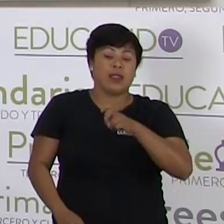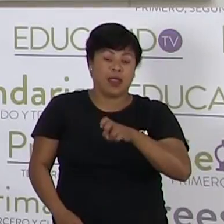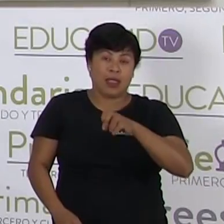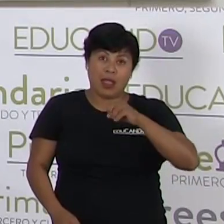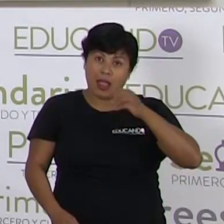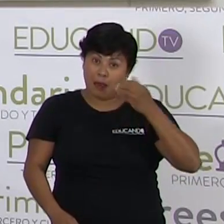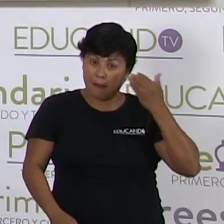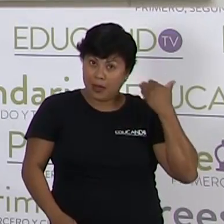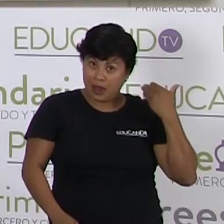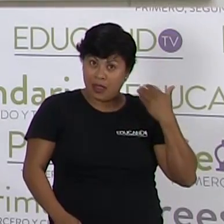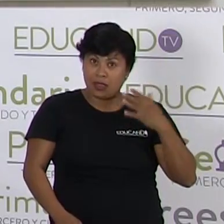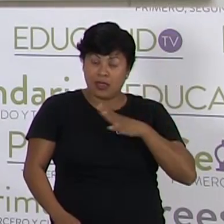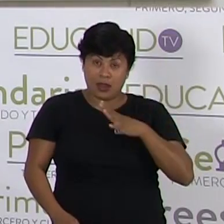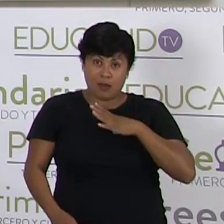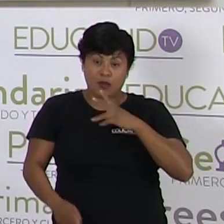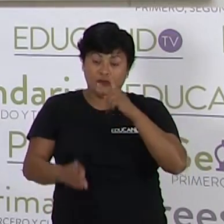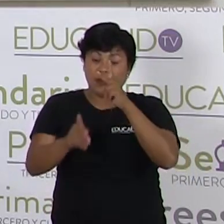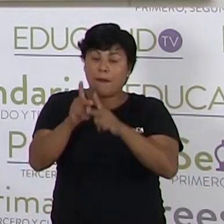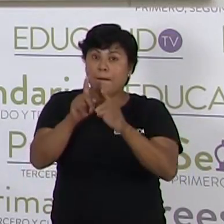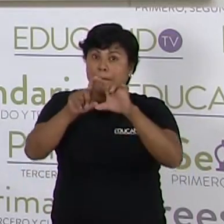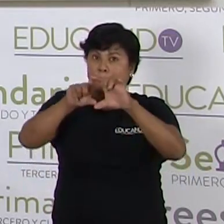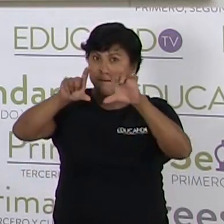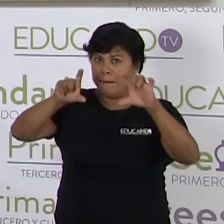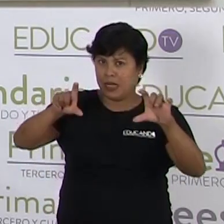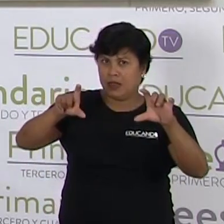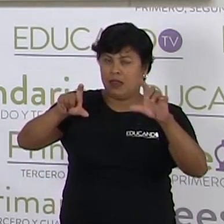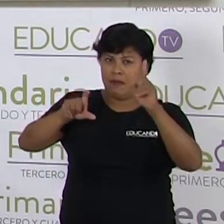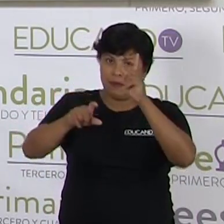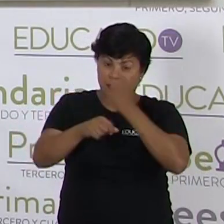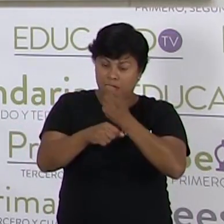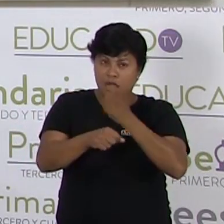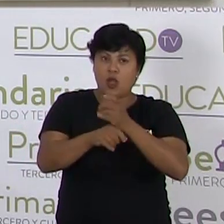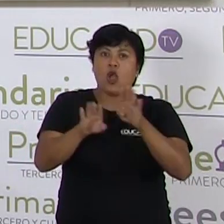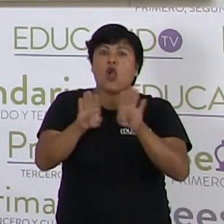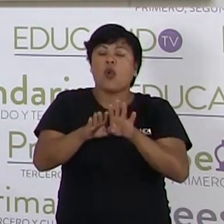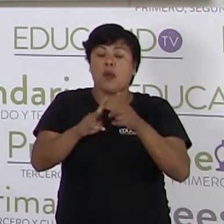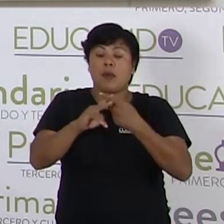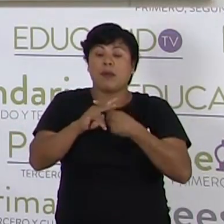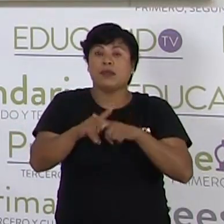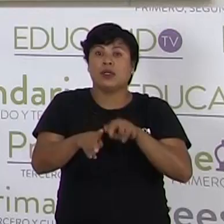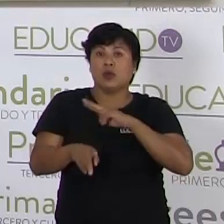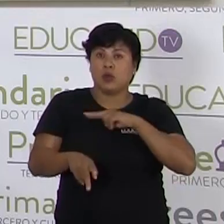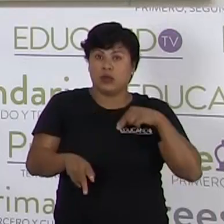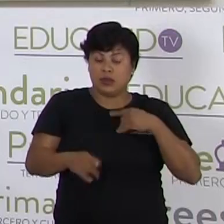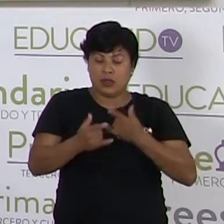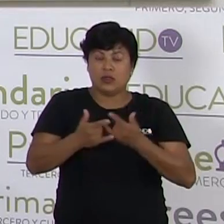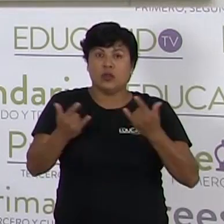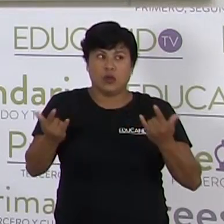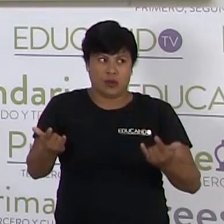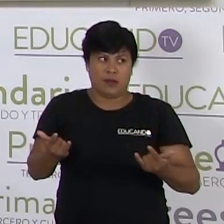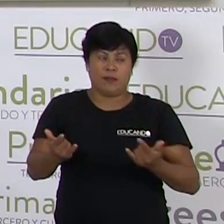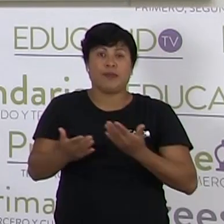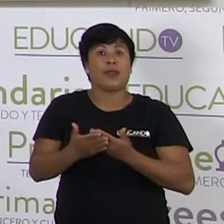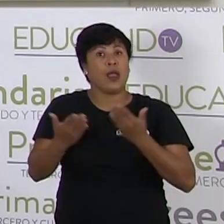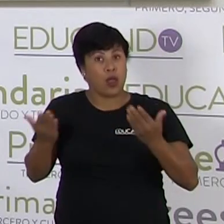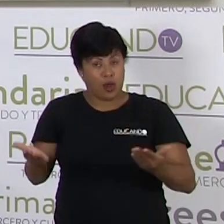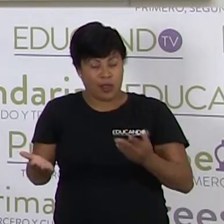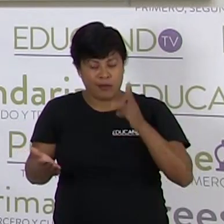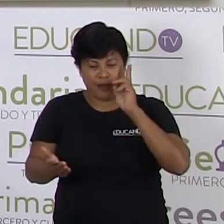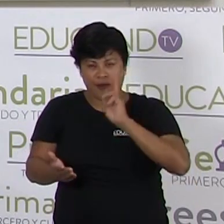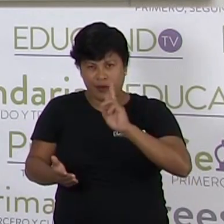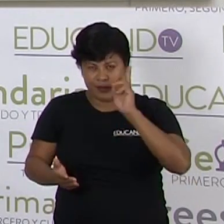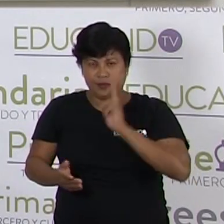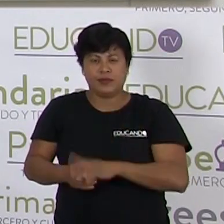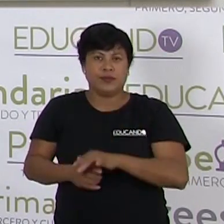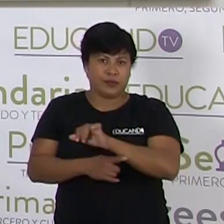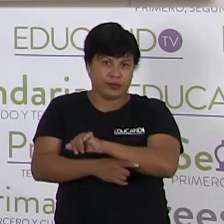Apenas llevamos la primera parte de cómo va a iniciar nuestra historia, ¿verdad? Ahora vamos a ver